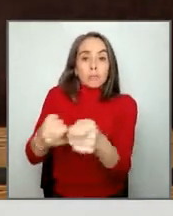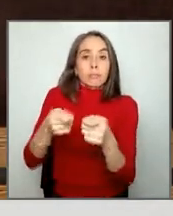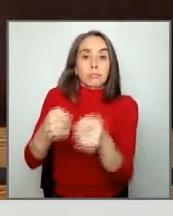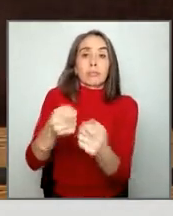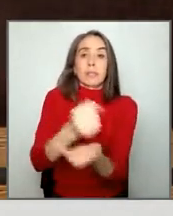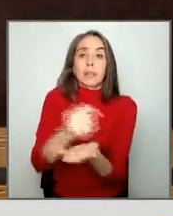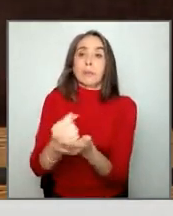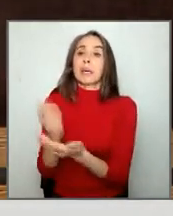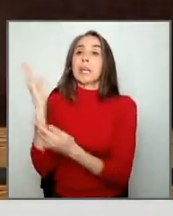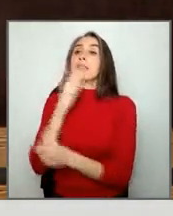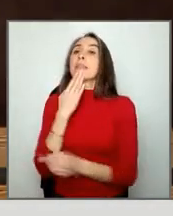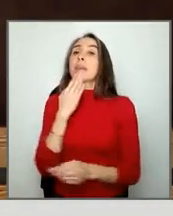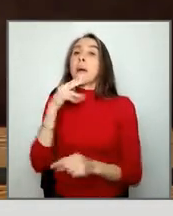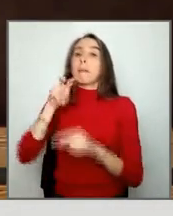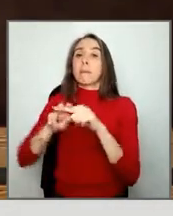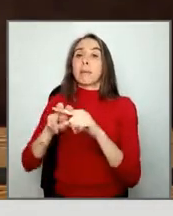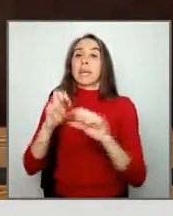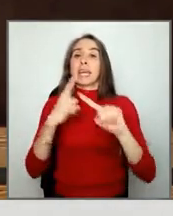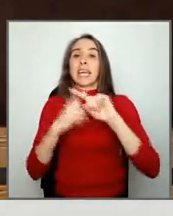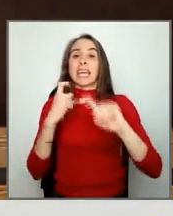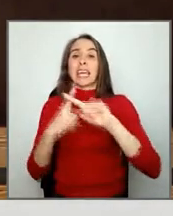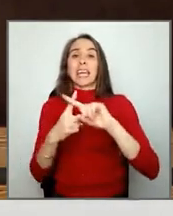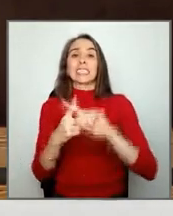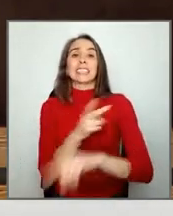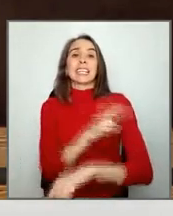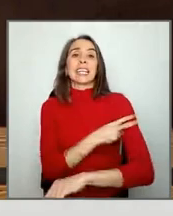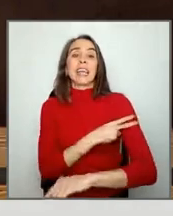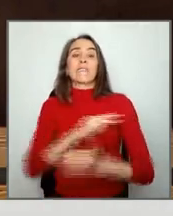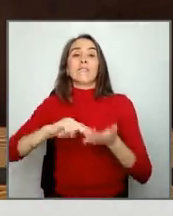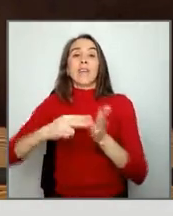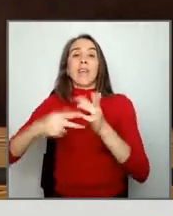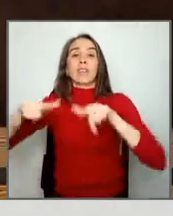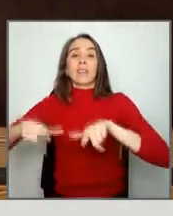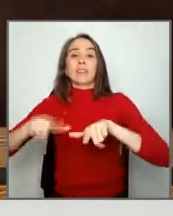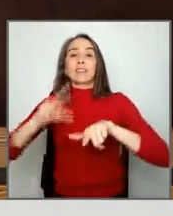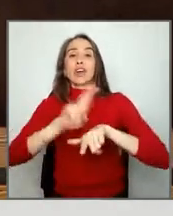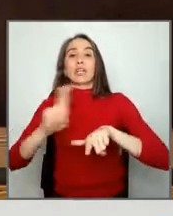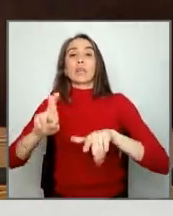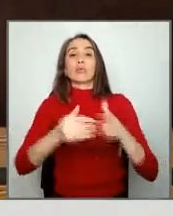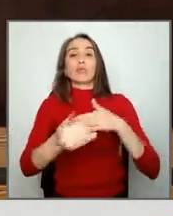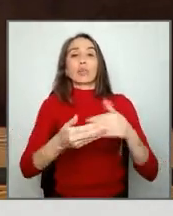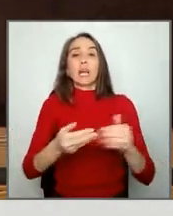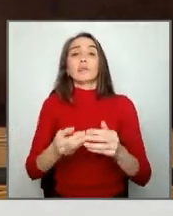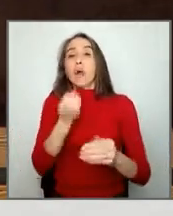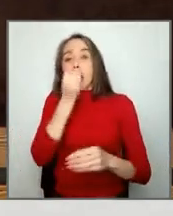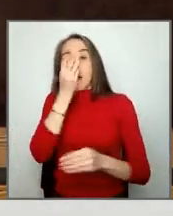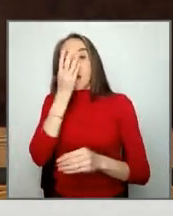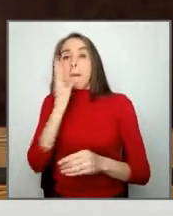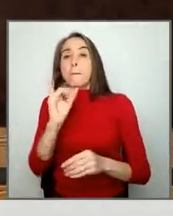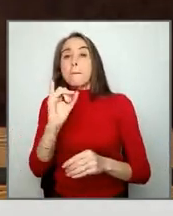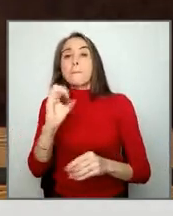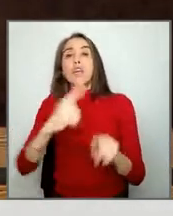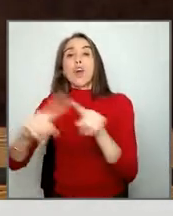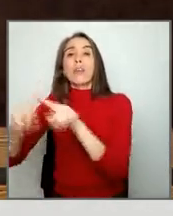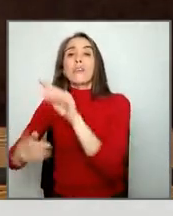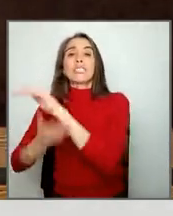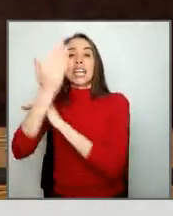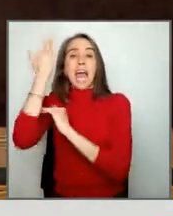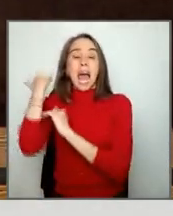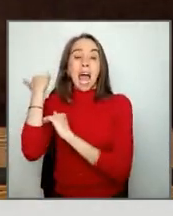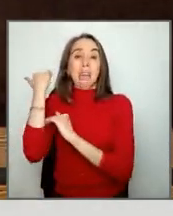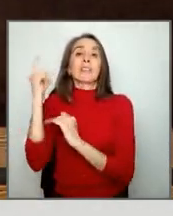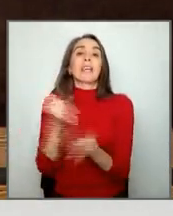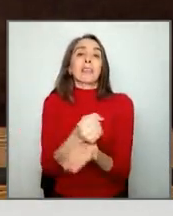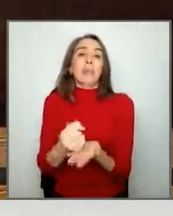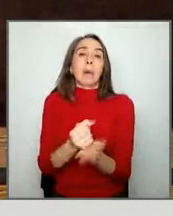están ex jefe de división de recursos naturales y biodiversidad que los tocó la tramitación Así que muchas gracias a